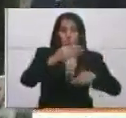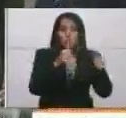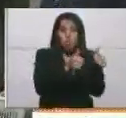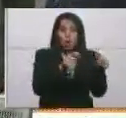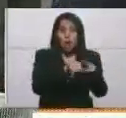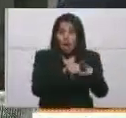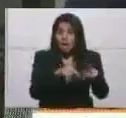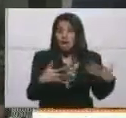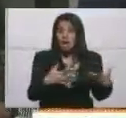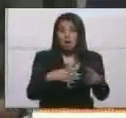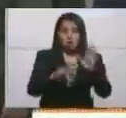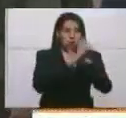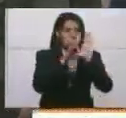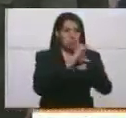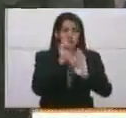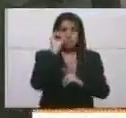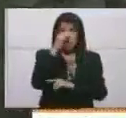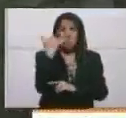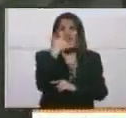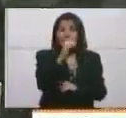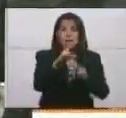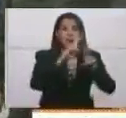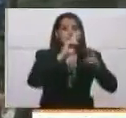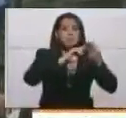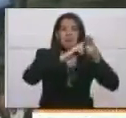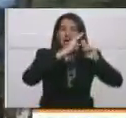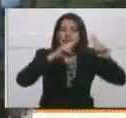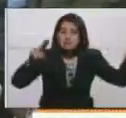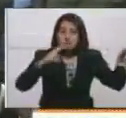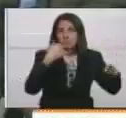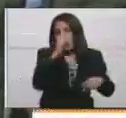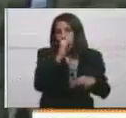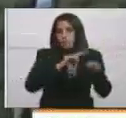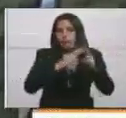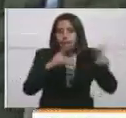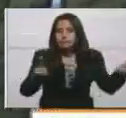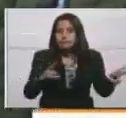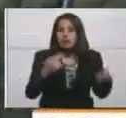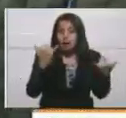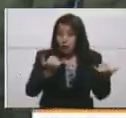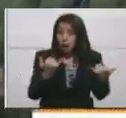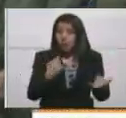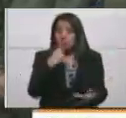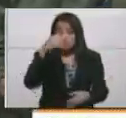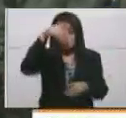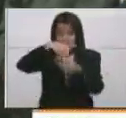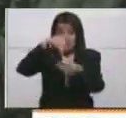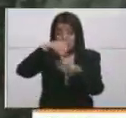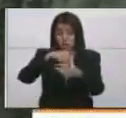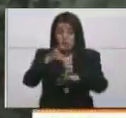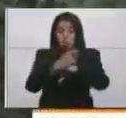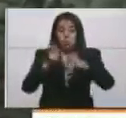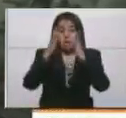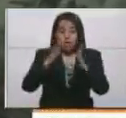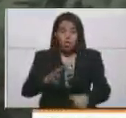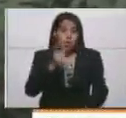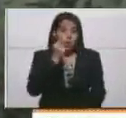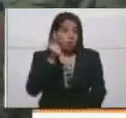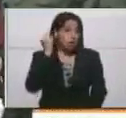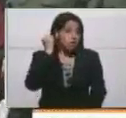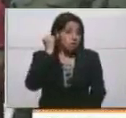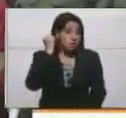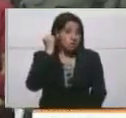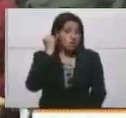Dijimos, con la constituyente llegará la paz, y llegó la paz. Ahora decimos, con la elección de gobernadores y gobernadoras,